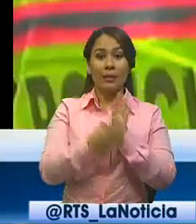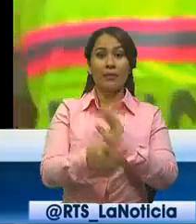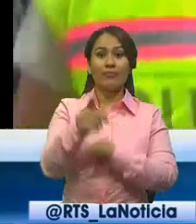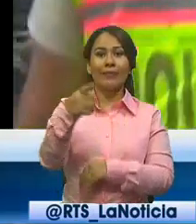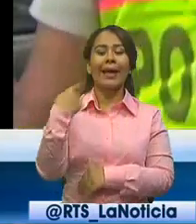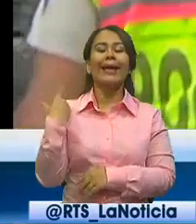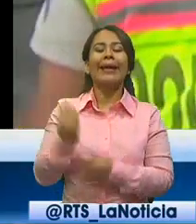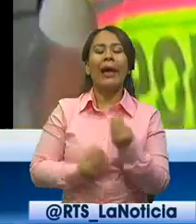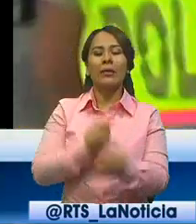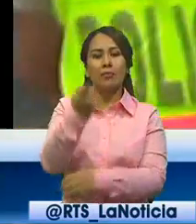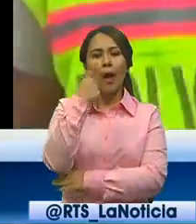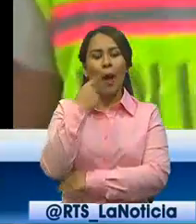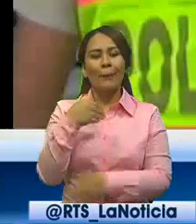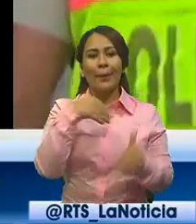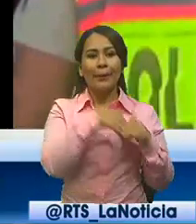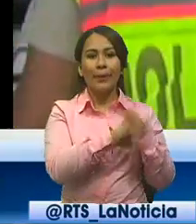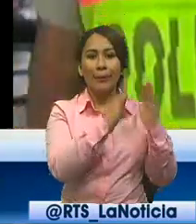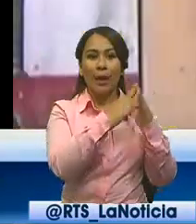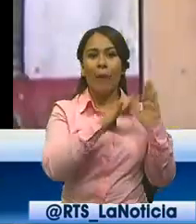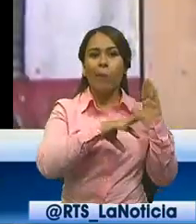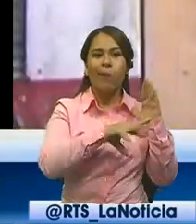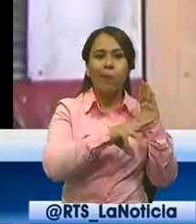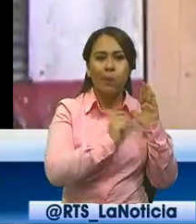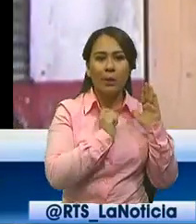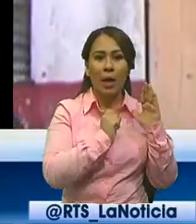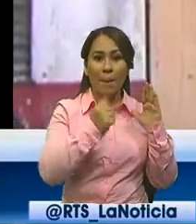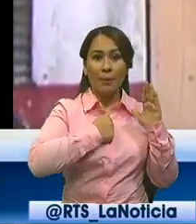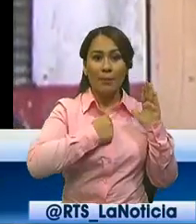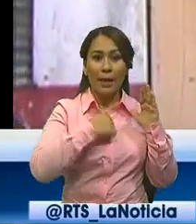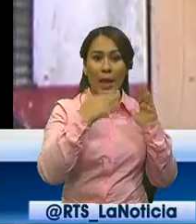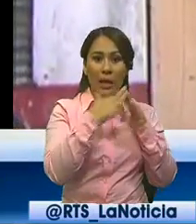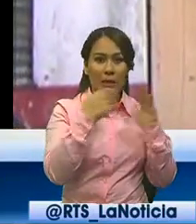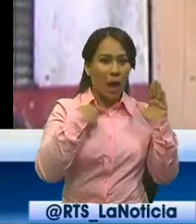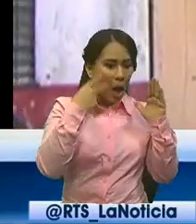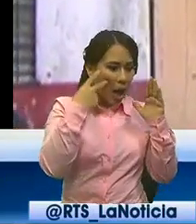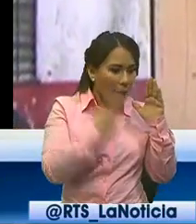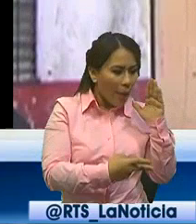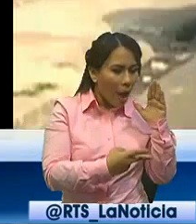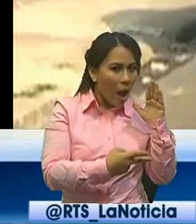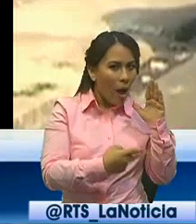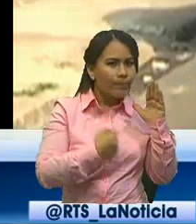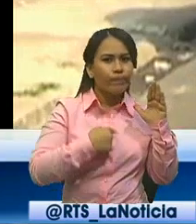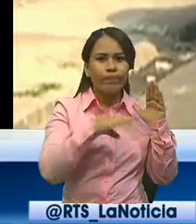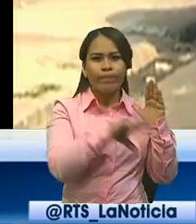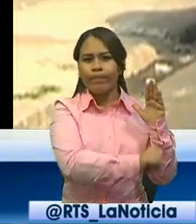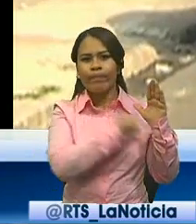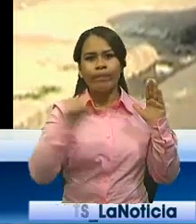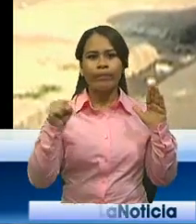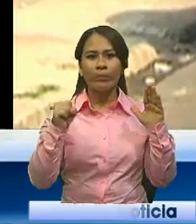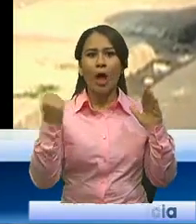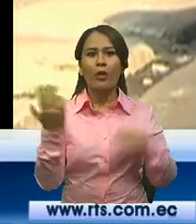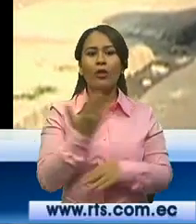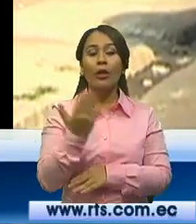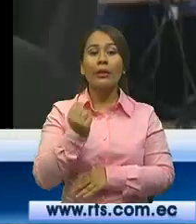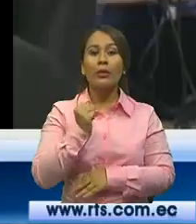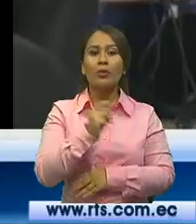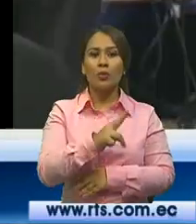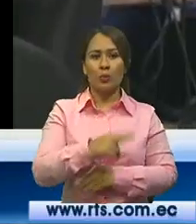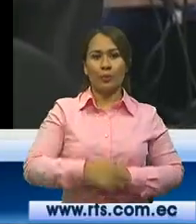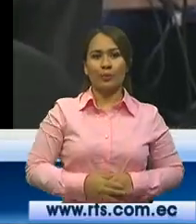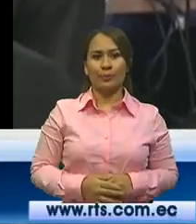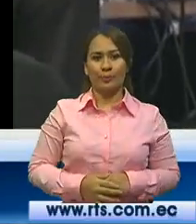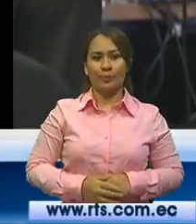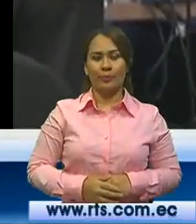encontrado robando al interior de un domicilio, ubicado en las calles 22 y Capitán Nájera, al sur de Guayaquil. El dueño de